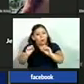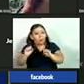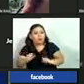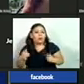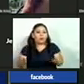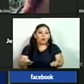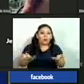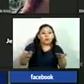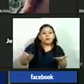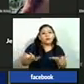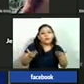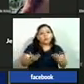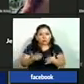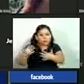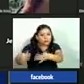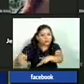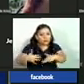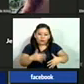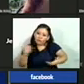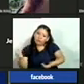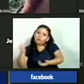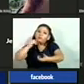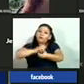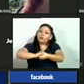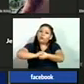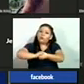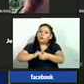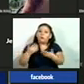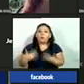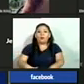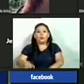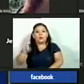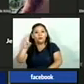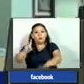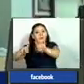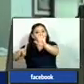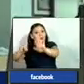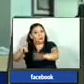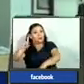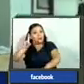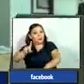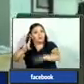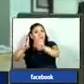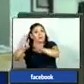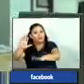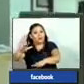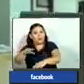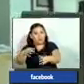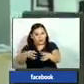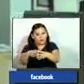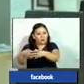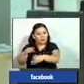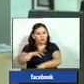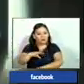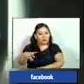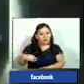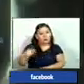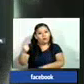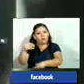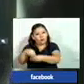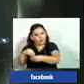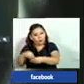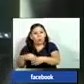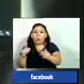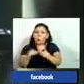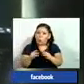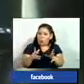poder desarrollar acciones en conjunto para poder llegar a 165 familias El sistema El Fede Crédito además habilitó